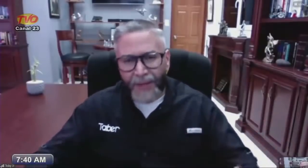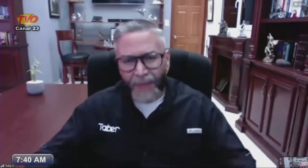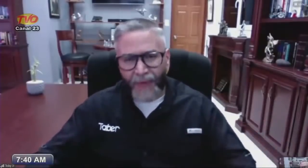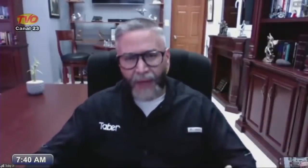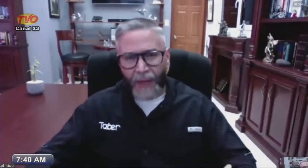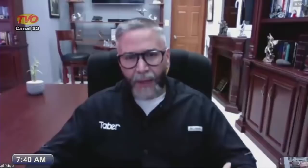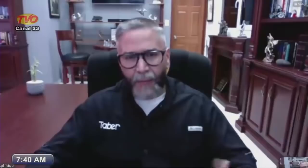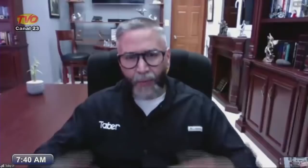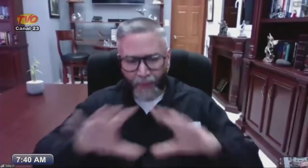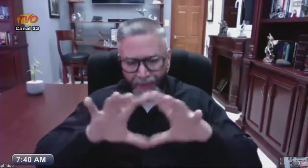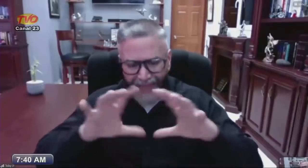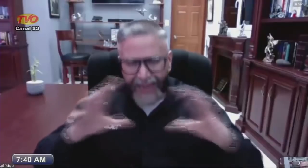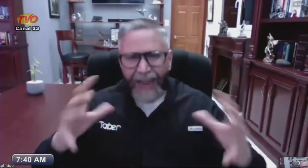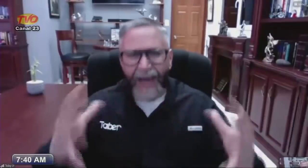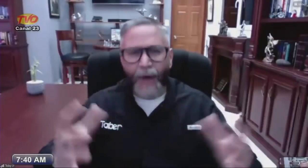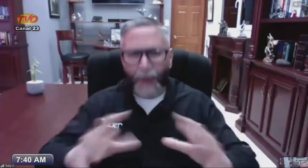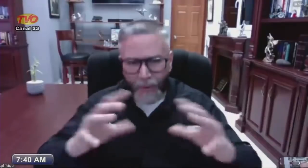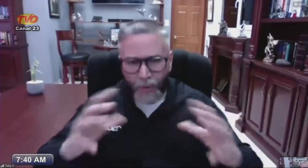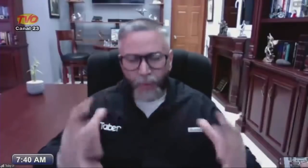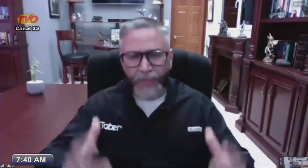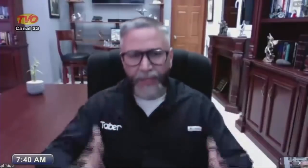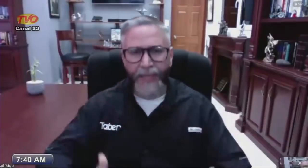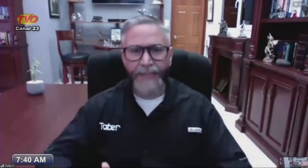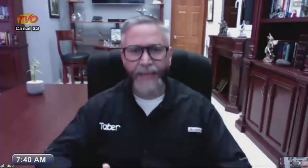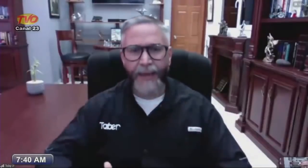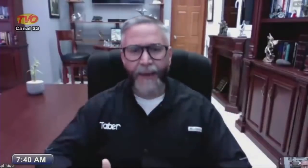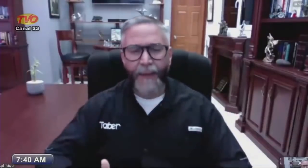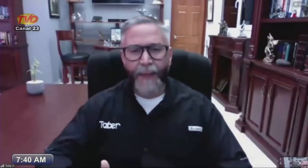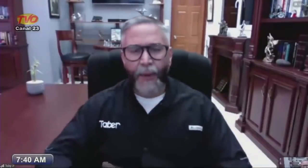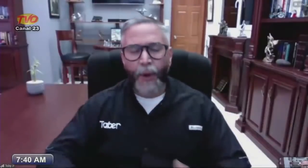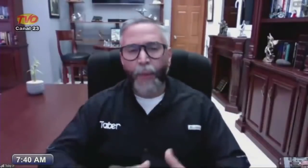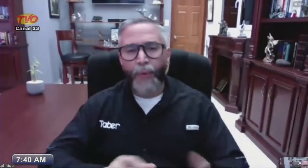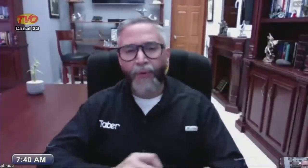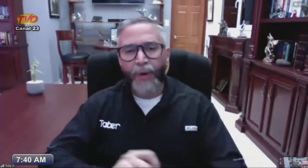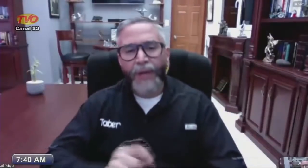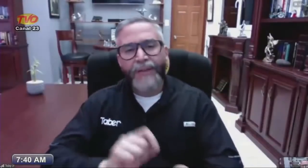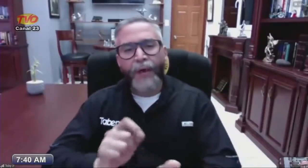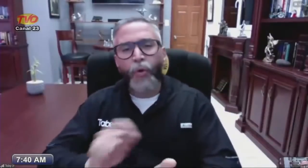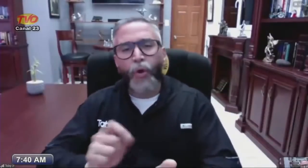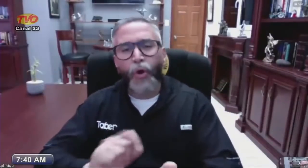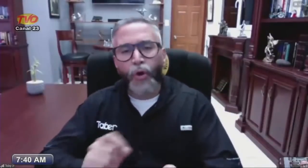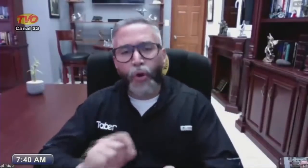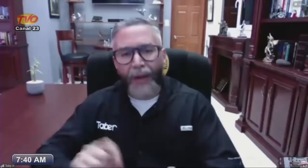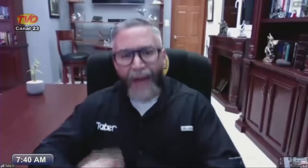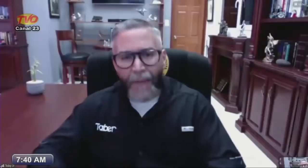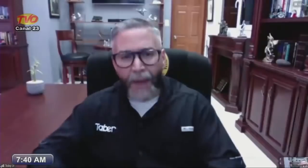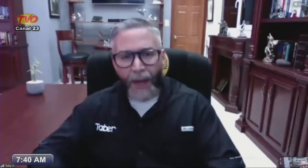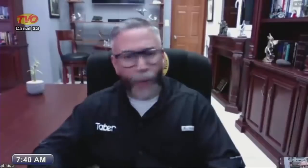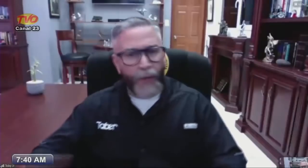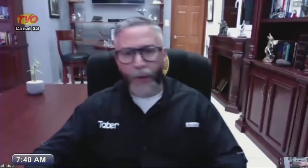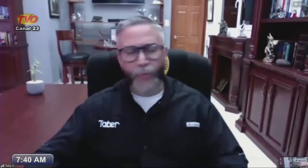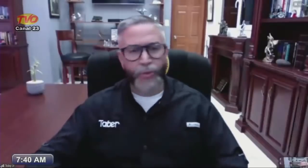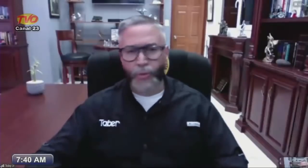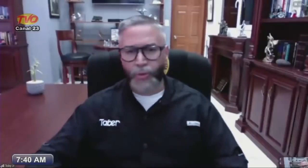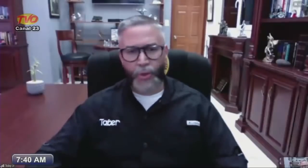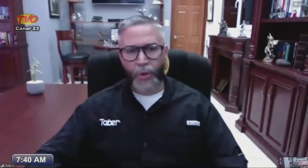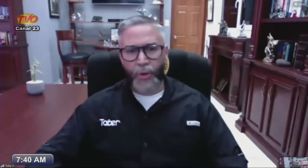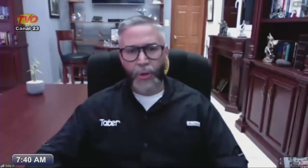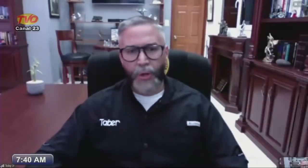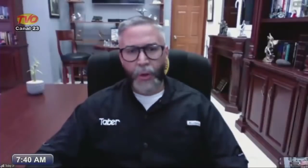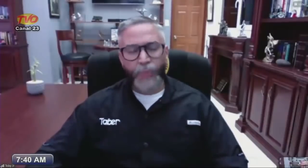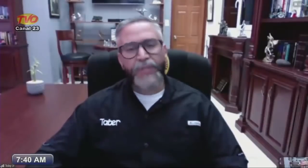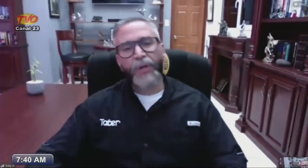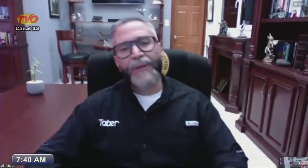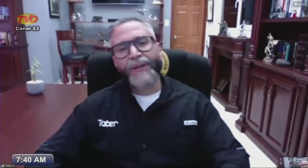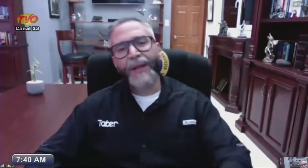perspectiva por favor tenga claro qué es lo que usted quiere hacer luego él por favor tengo un cronograma igual que una construcción